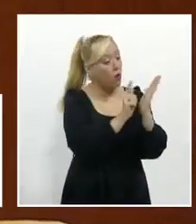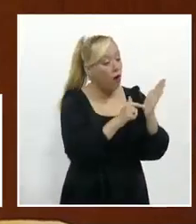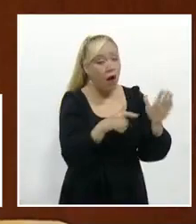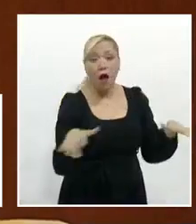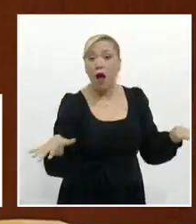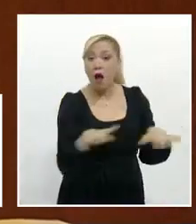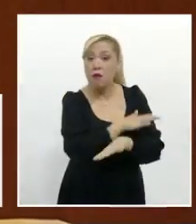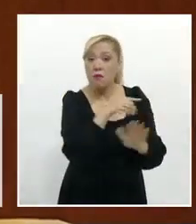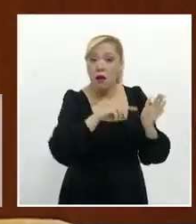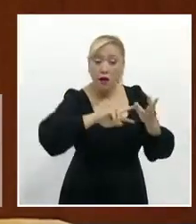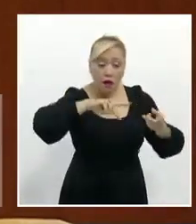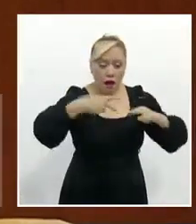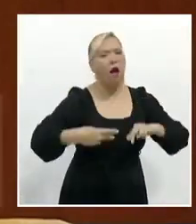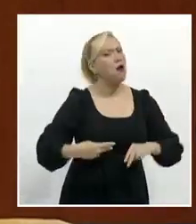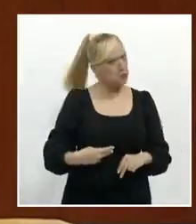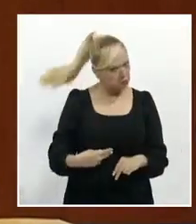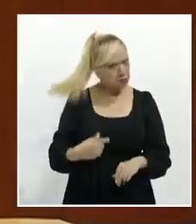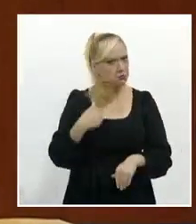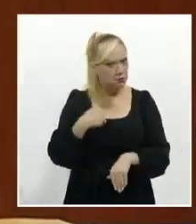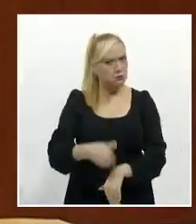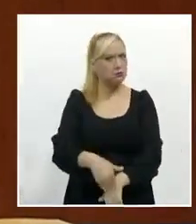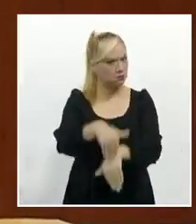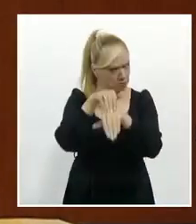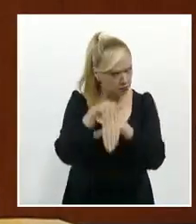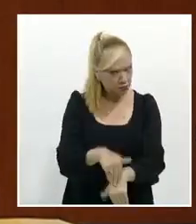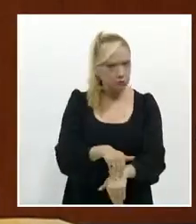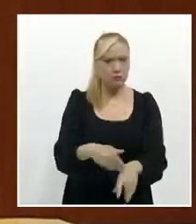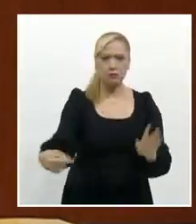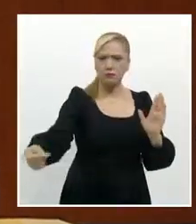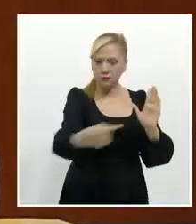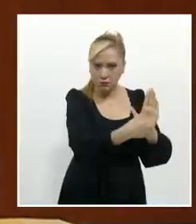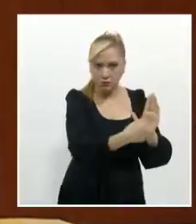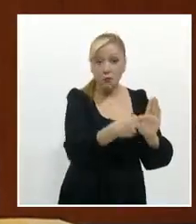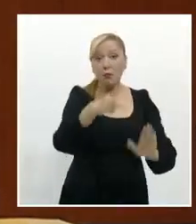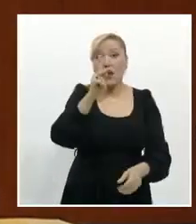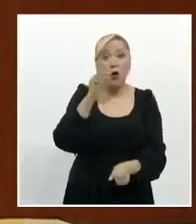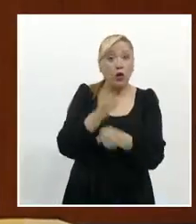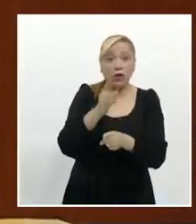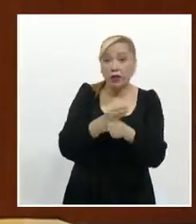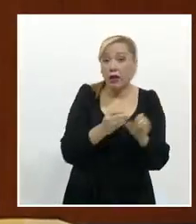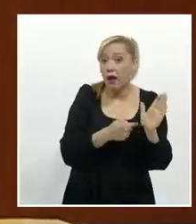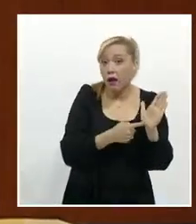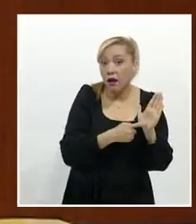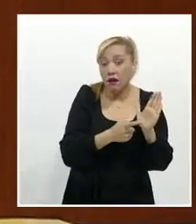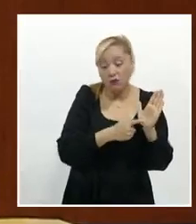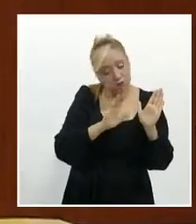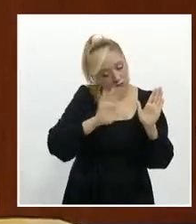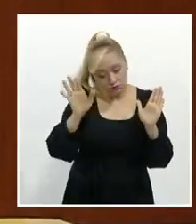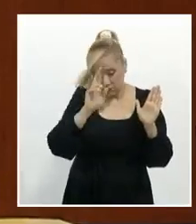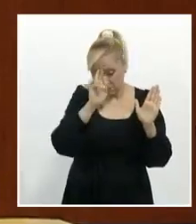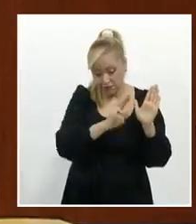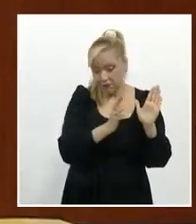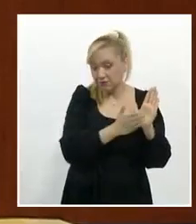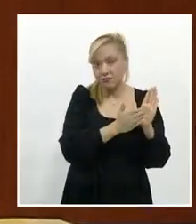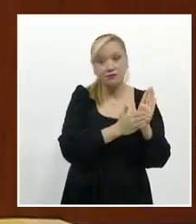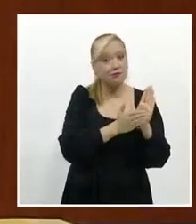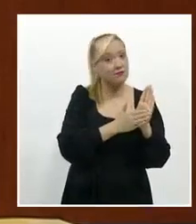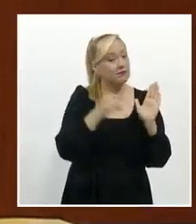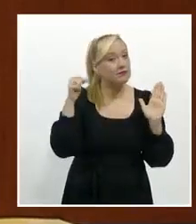otras cosas, haremos que esas otras cosas se cumplan. Pero mientras no estén, haremos que se cumplan las que